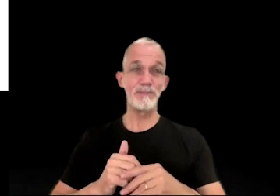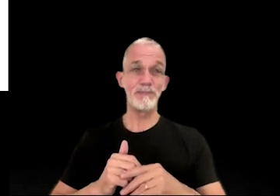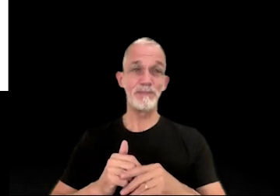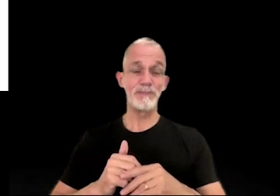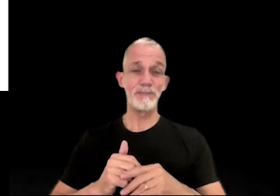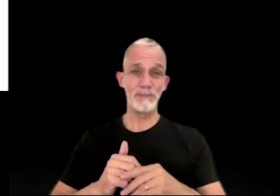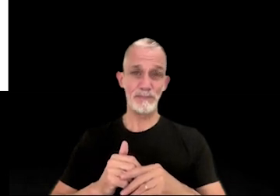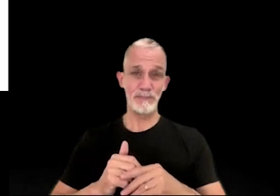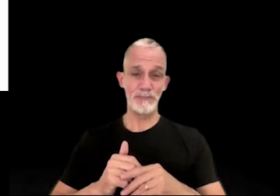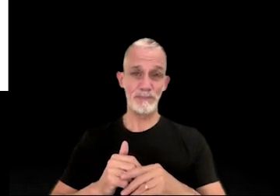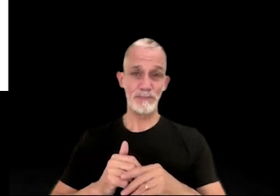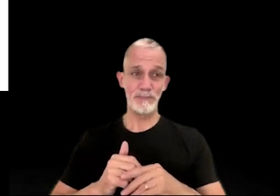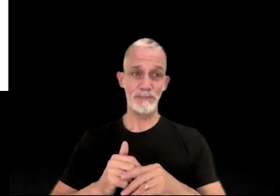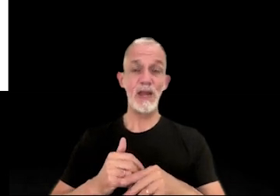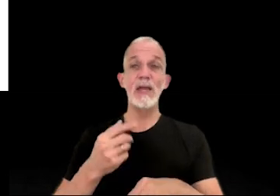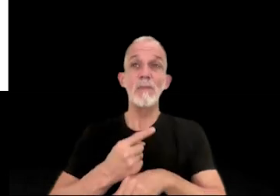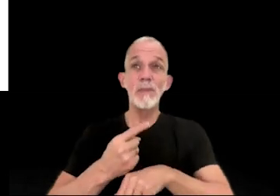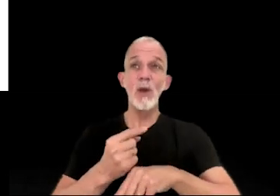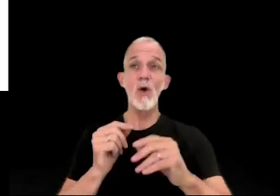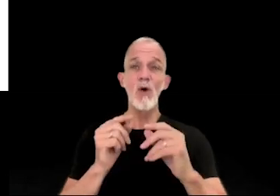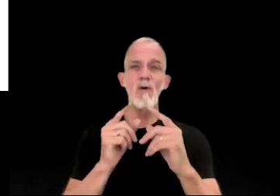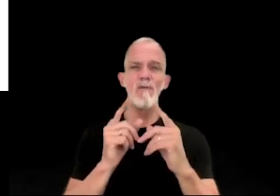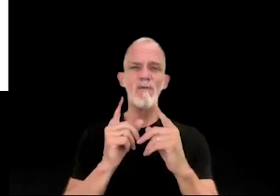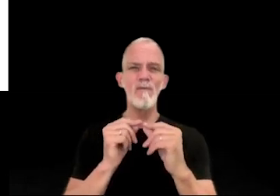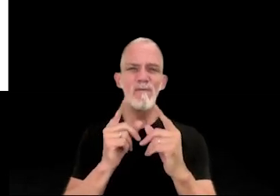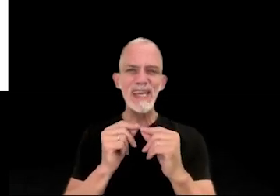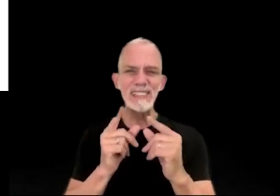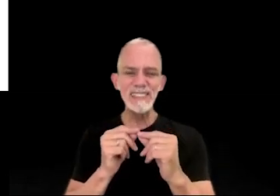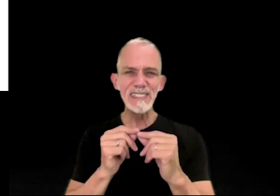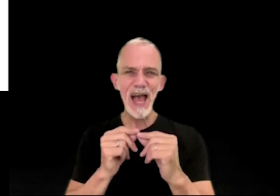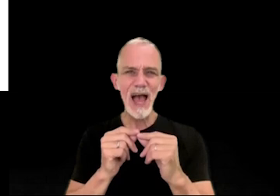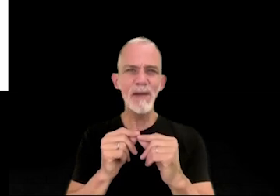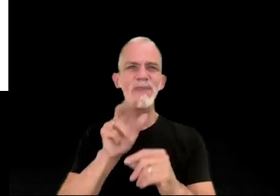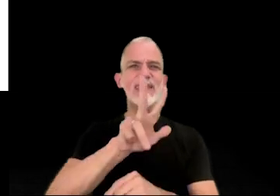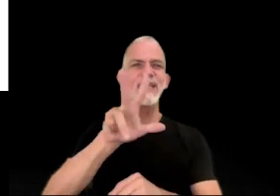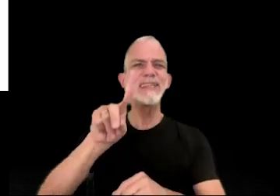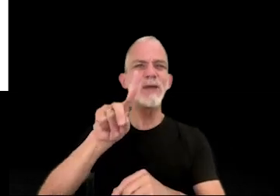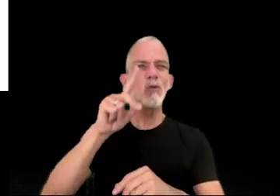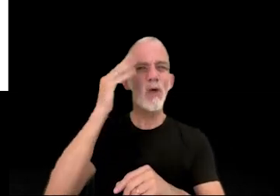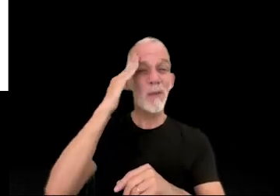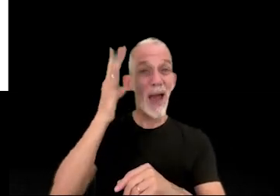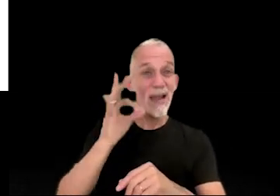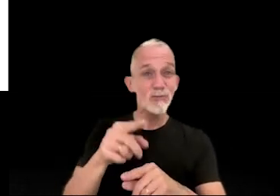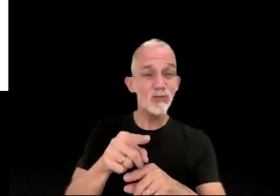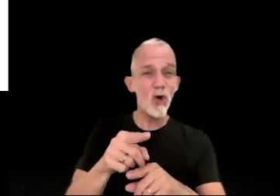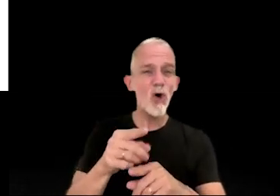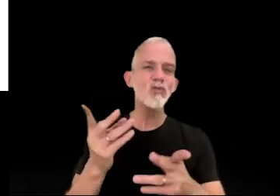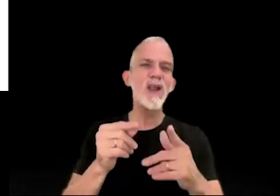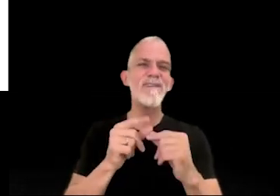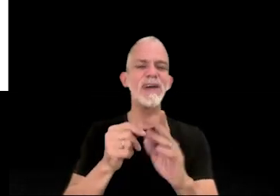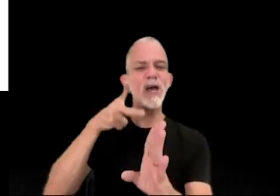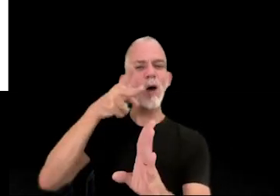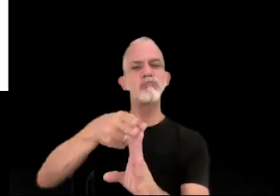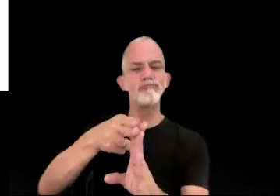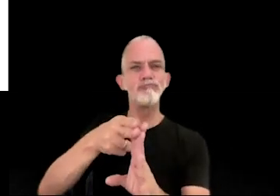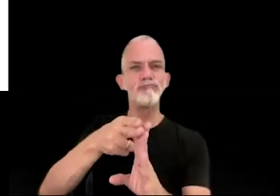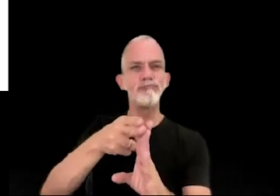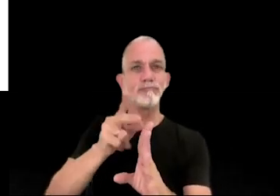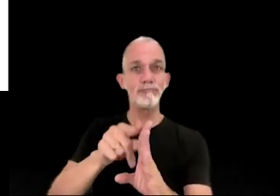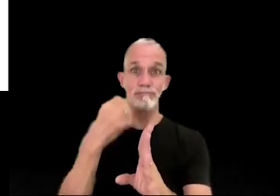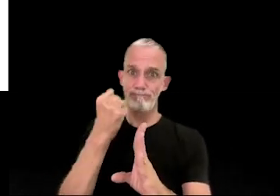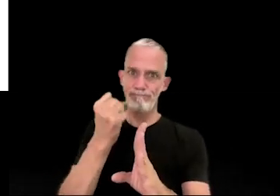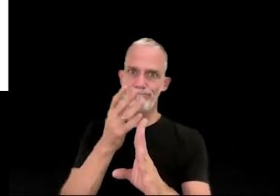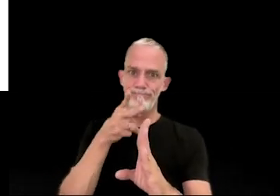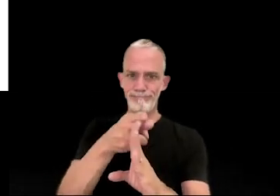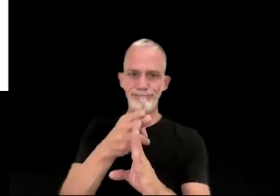que en principio esta fecha que yo introduzco, que es la del 31 de marzo, es una fecha de corte muy importante. Lo